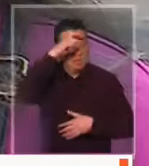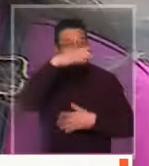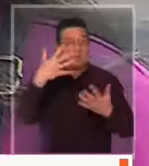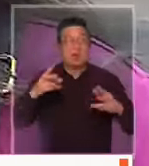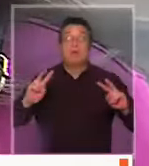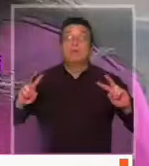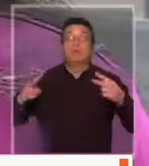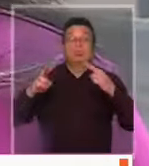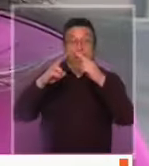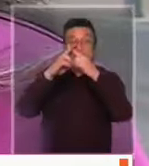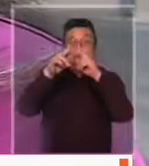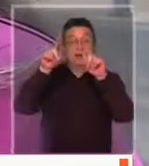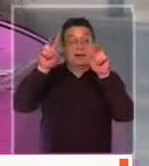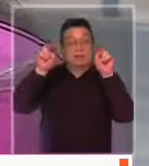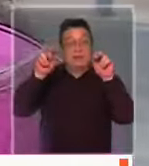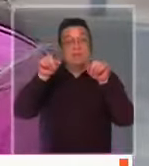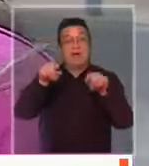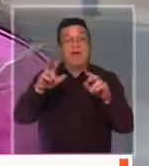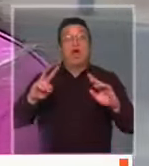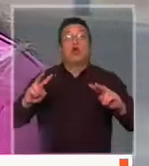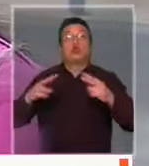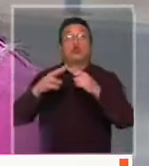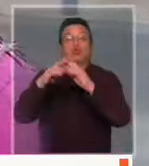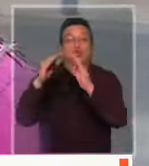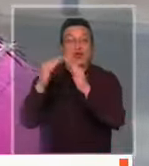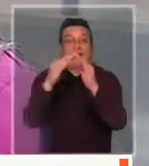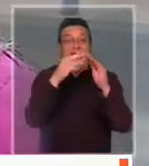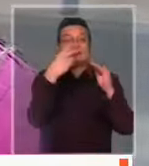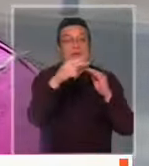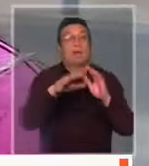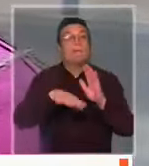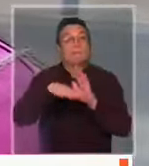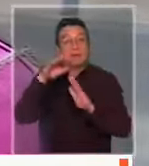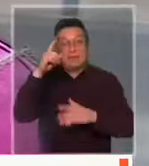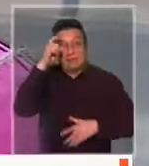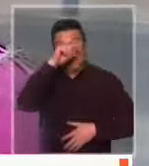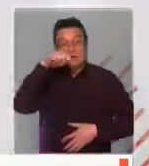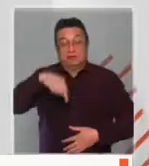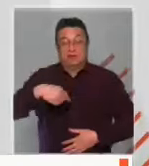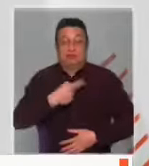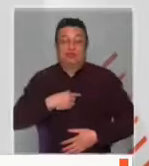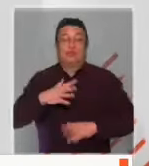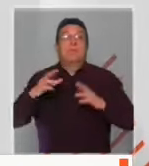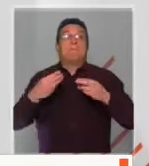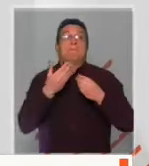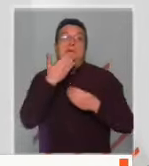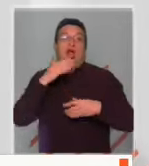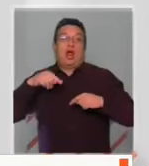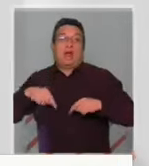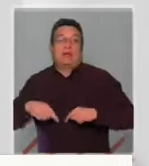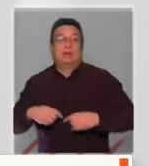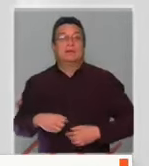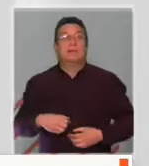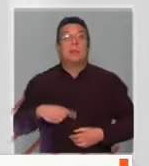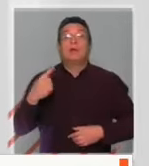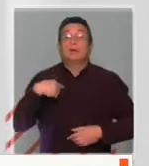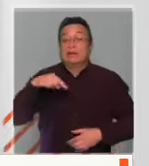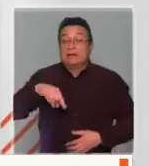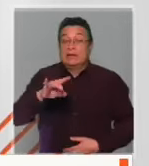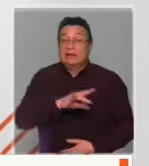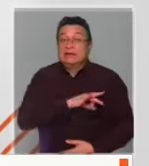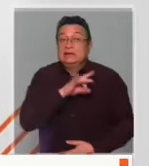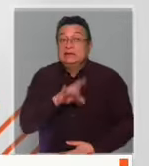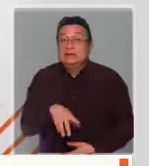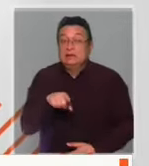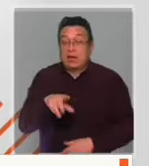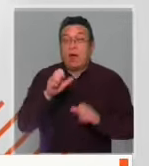arquitectura, de la construcción de ellos, es más complicado que la de nosotros. Pero si volvemos a nuestro país, ¿existe un